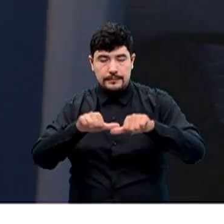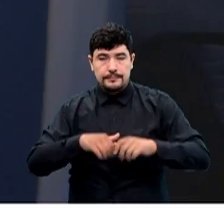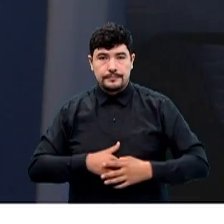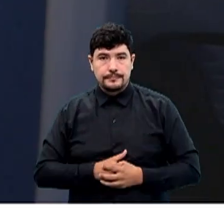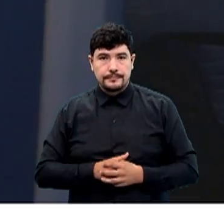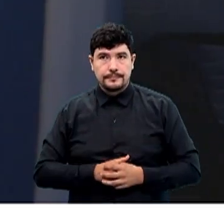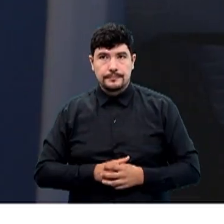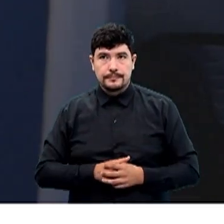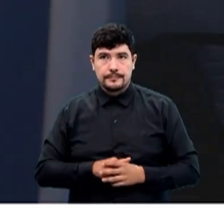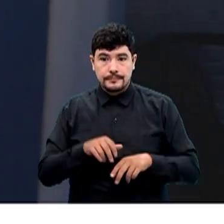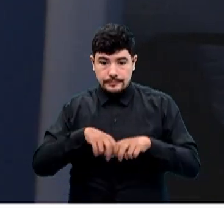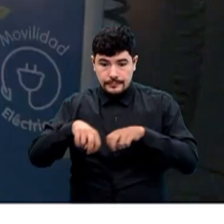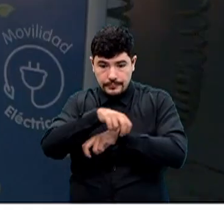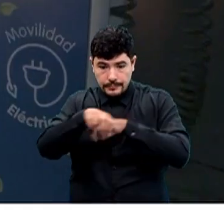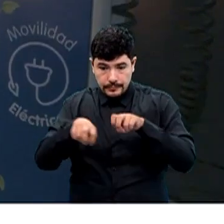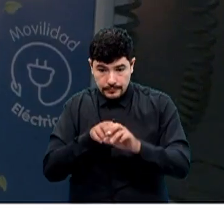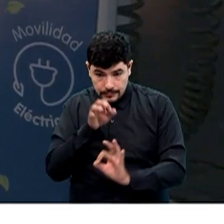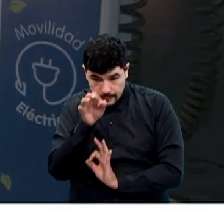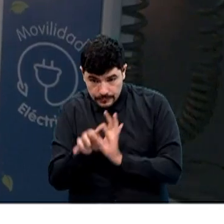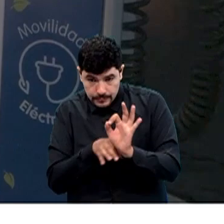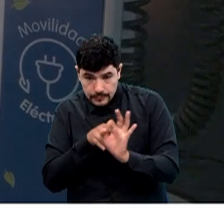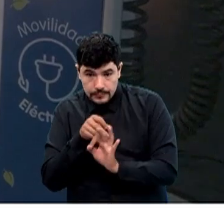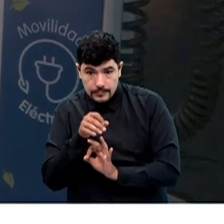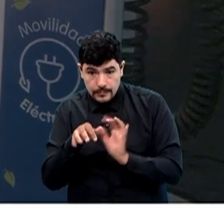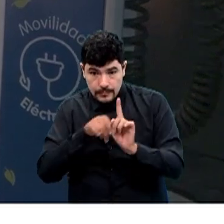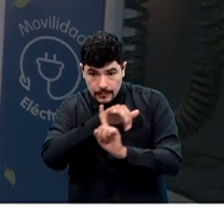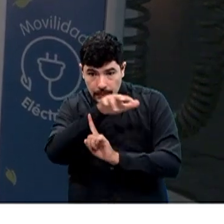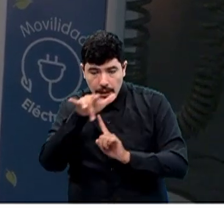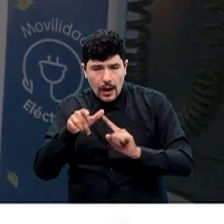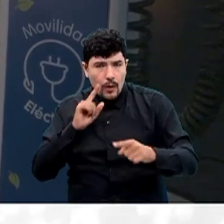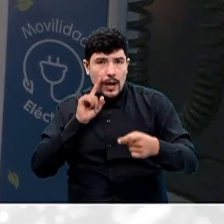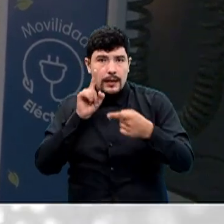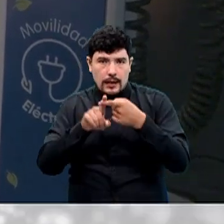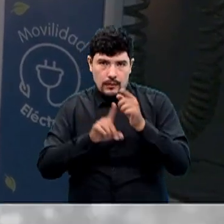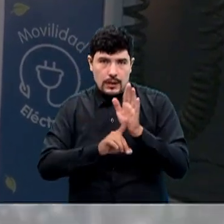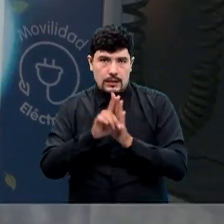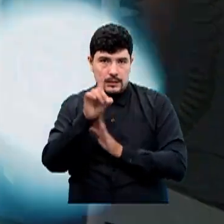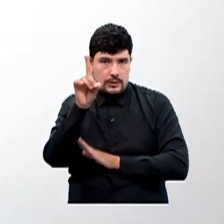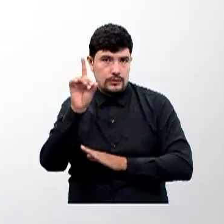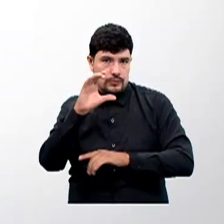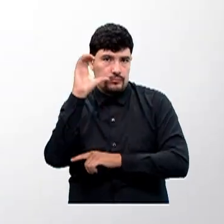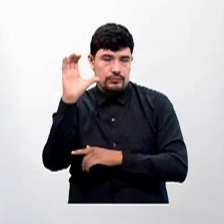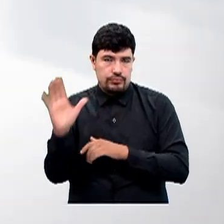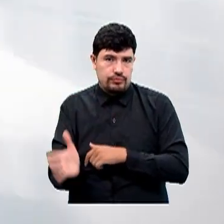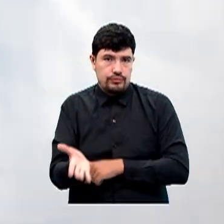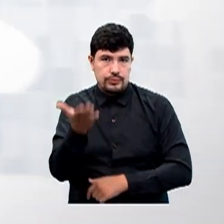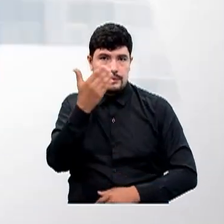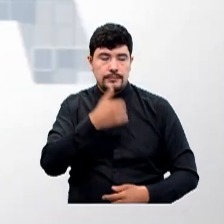Ser parte de la movilidad sostenible es aportar al desarrollo y la sostenibilidad.